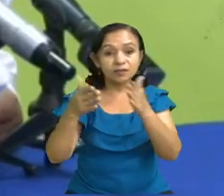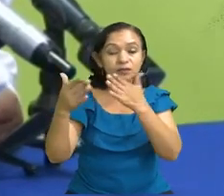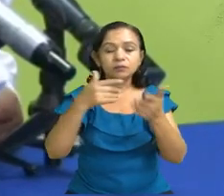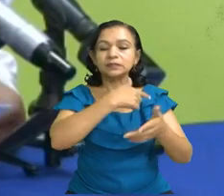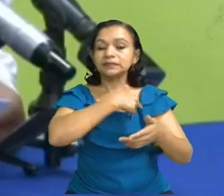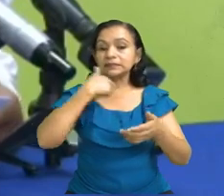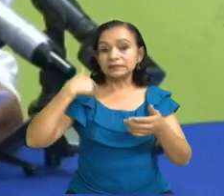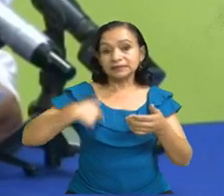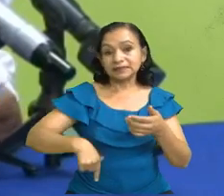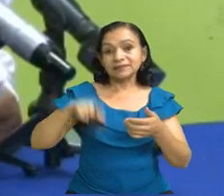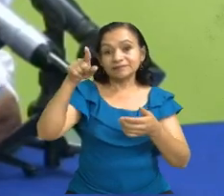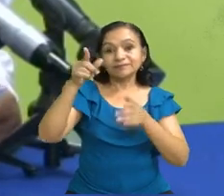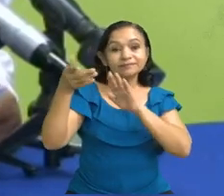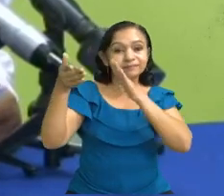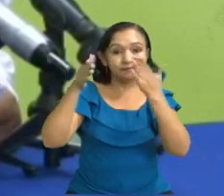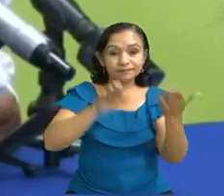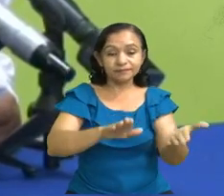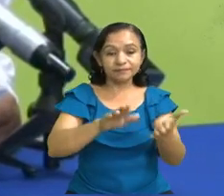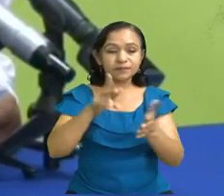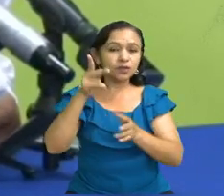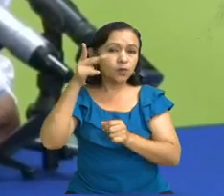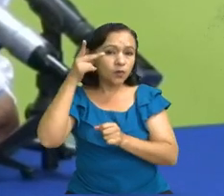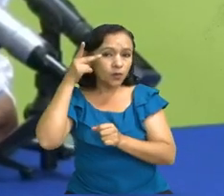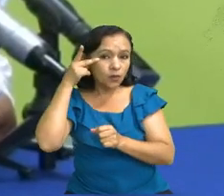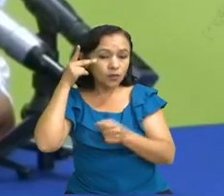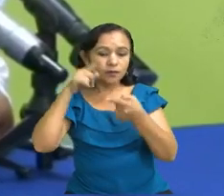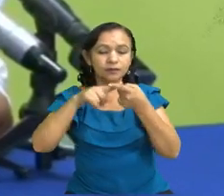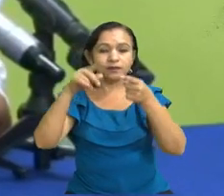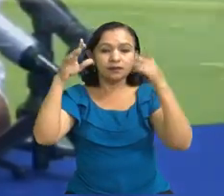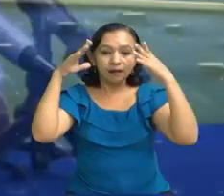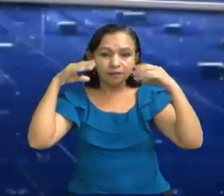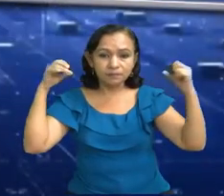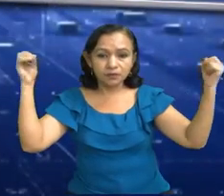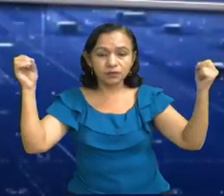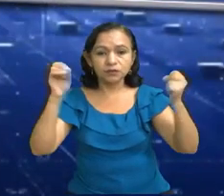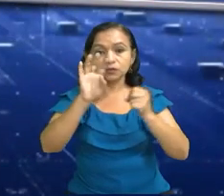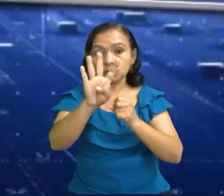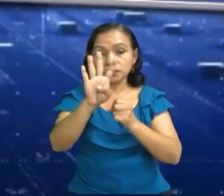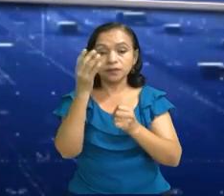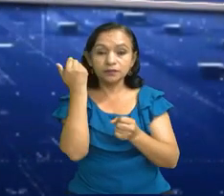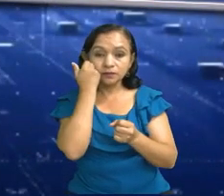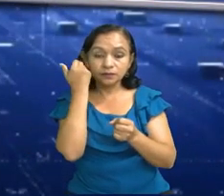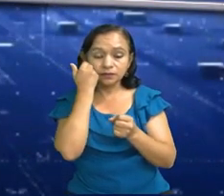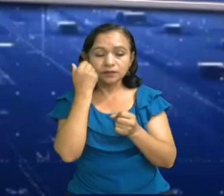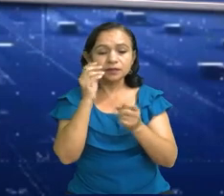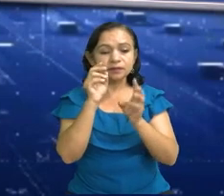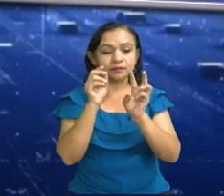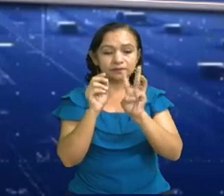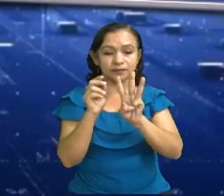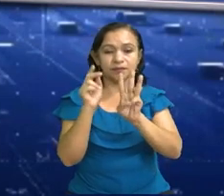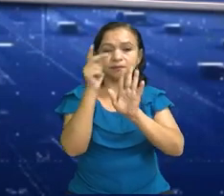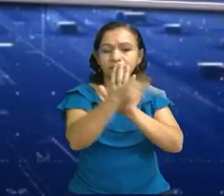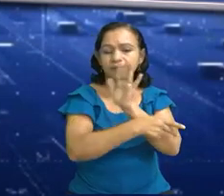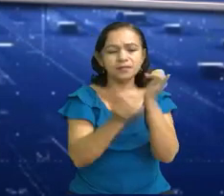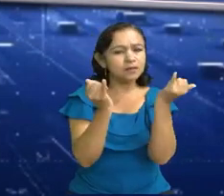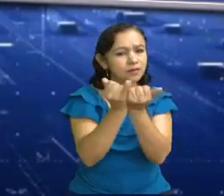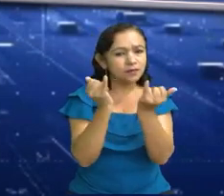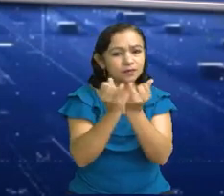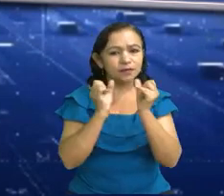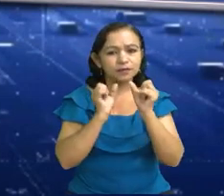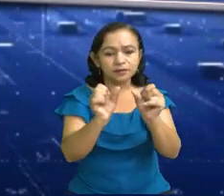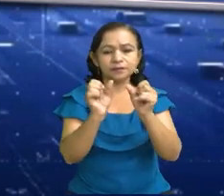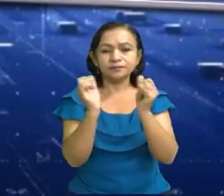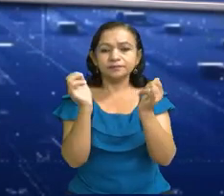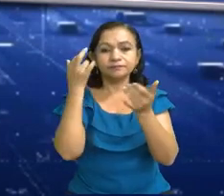China. En relación a lo que era Corea, Tailandia, Japón, que habían 4 casos distribuidos en estos 3 países, se mantiene el